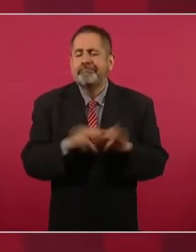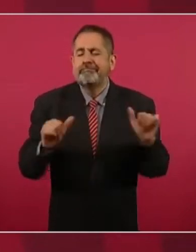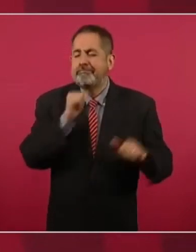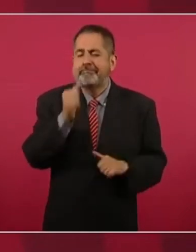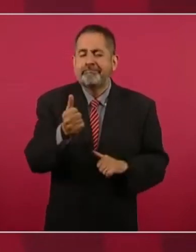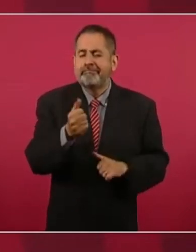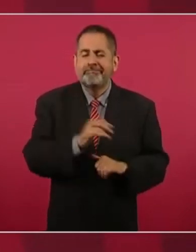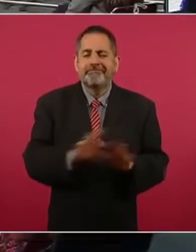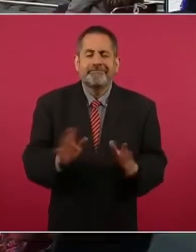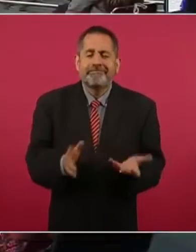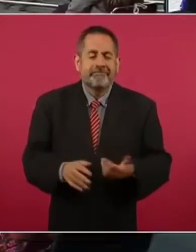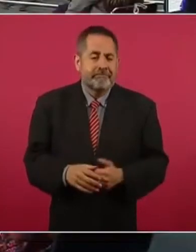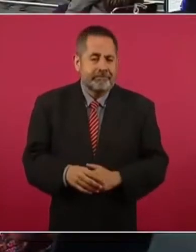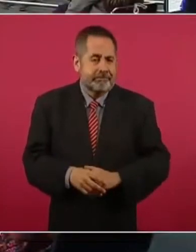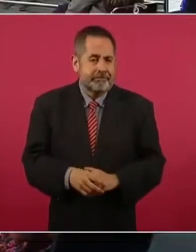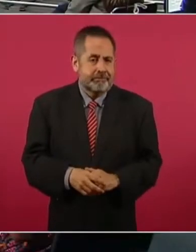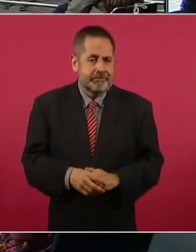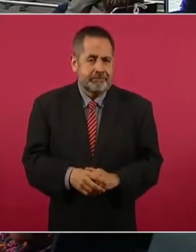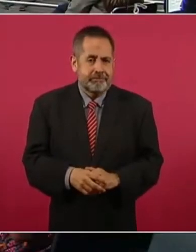Este es un